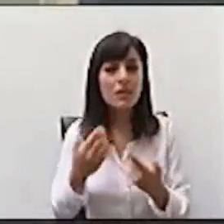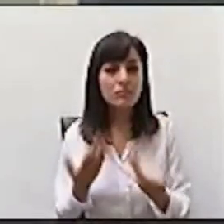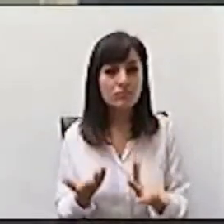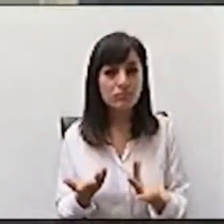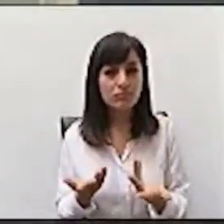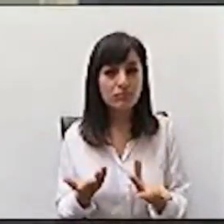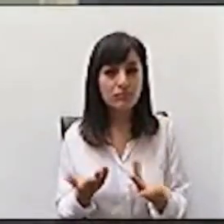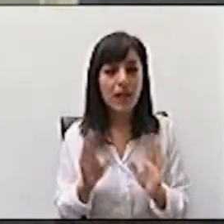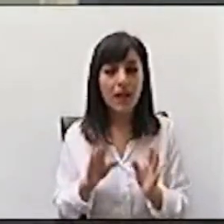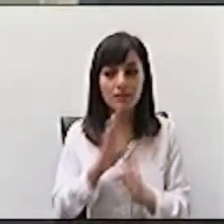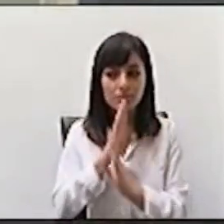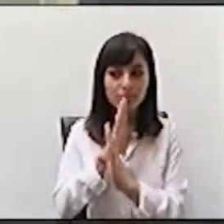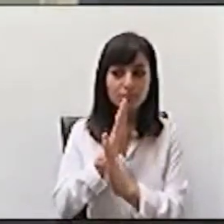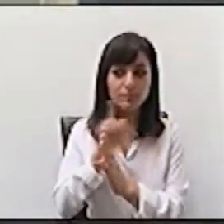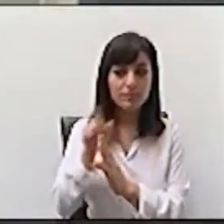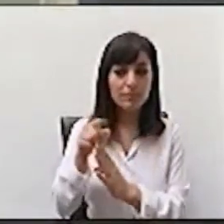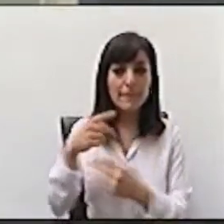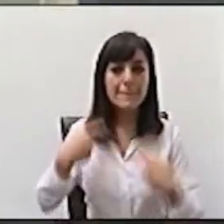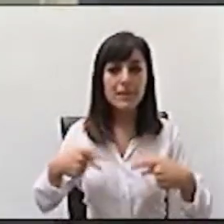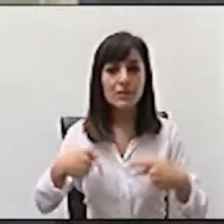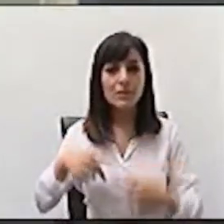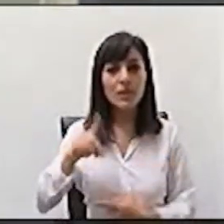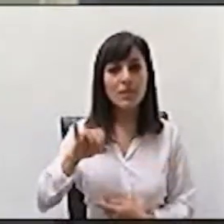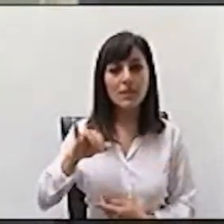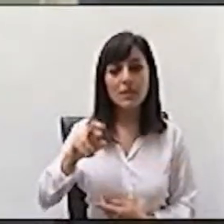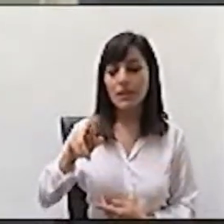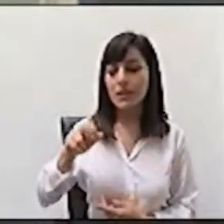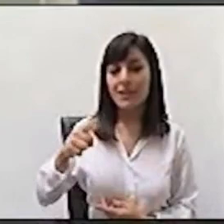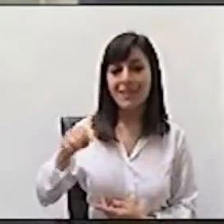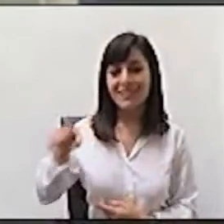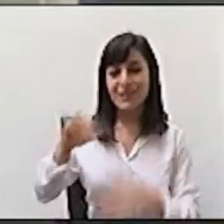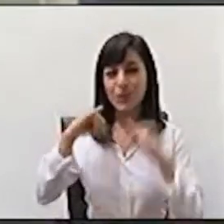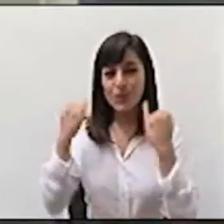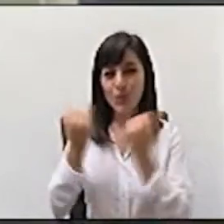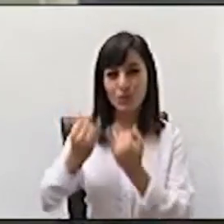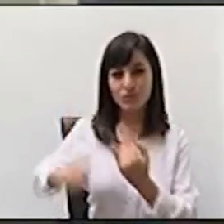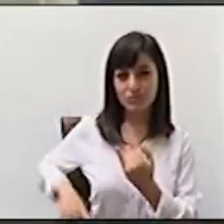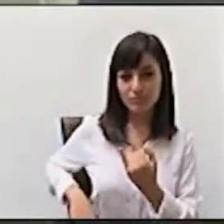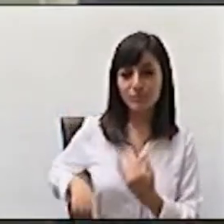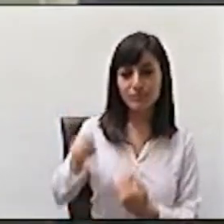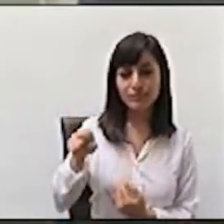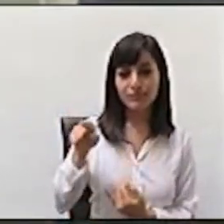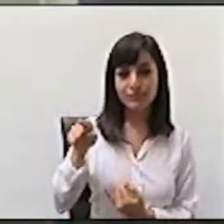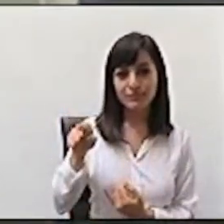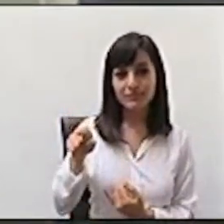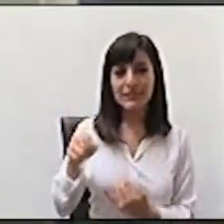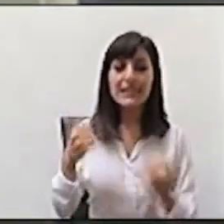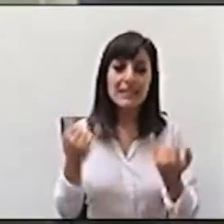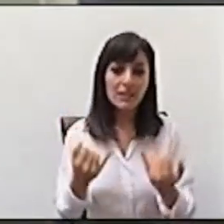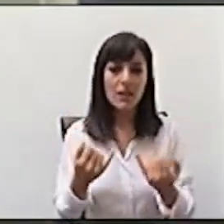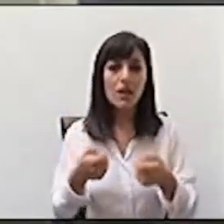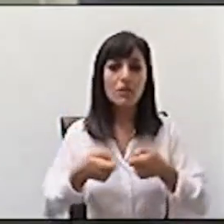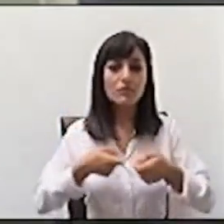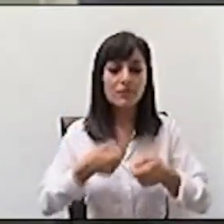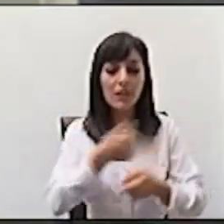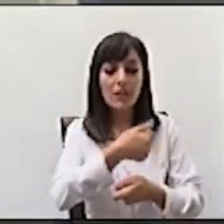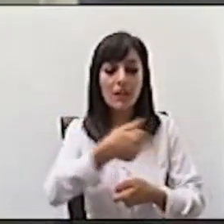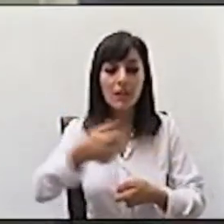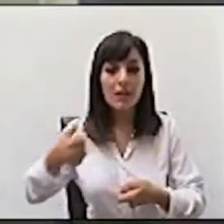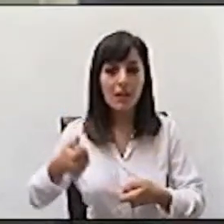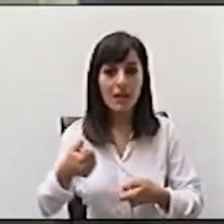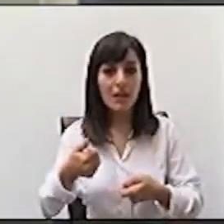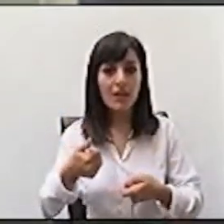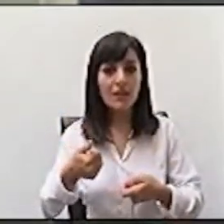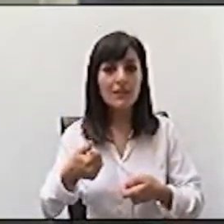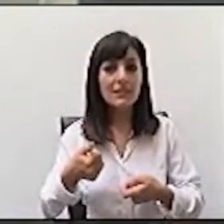los dirigentes o los de la Junta de Gobierno o de coordinación de cada una de las